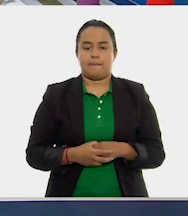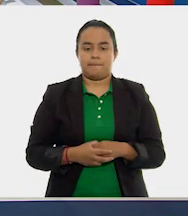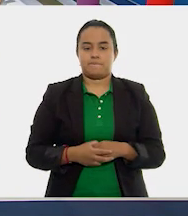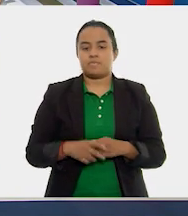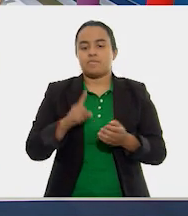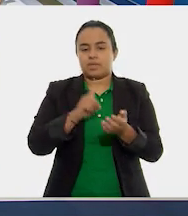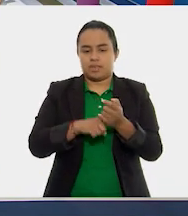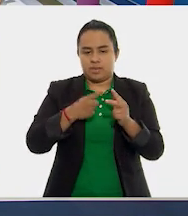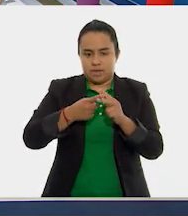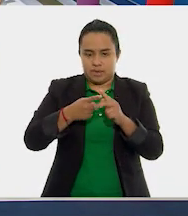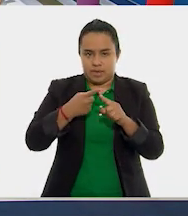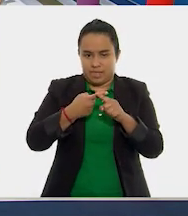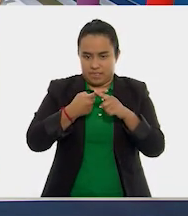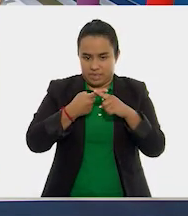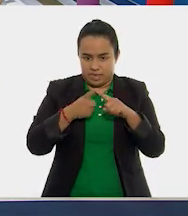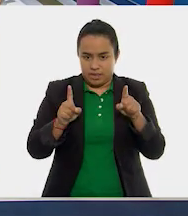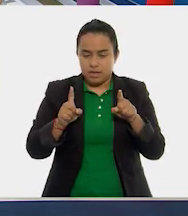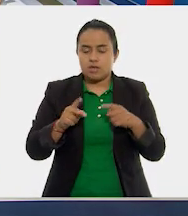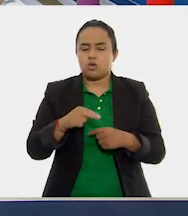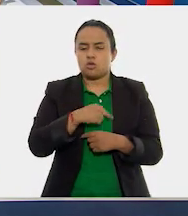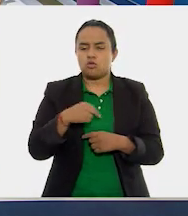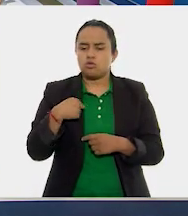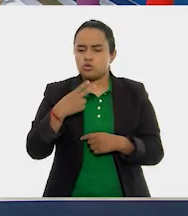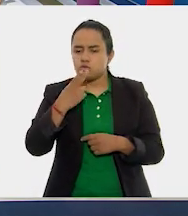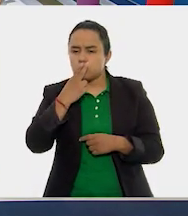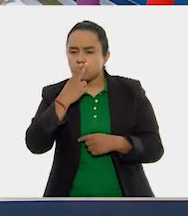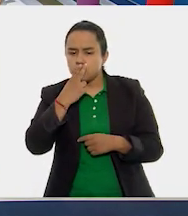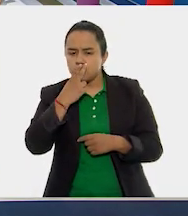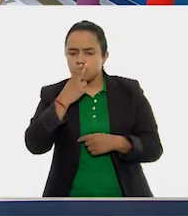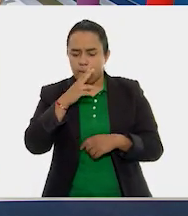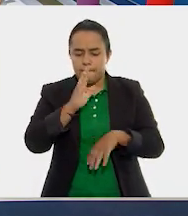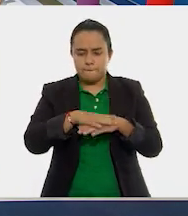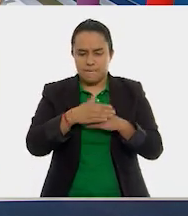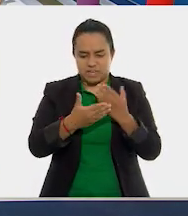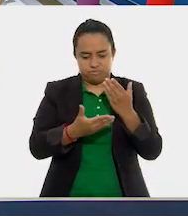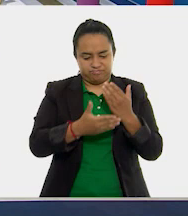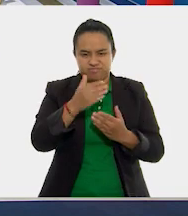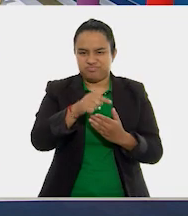manera distinta y lo vamos a hacer con un material más ligero.